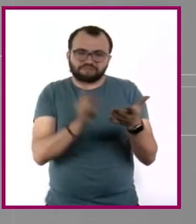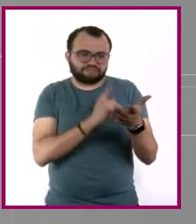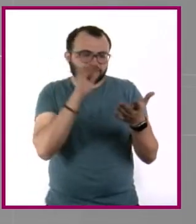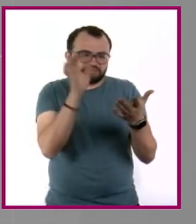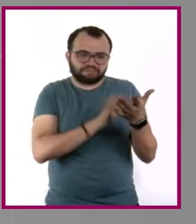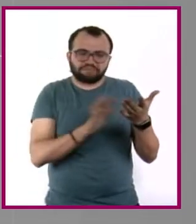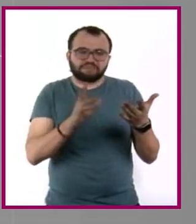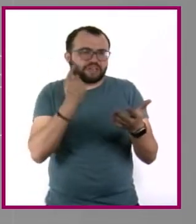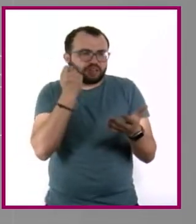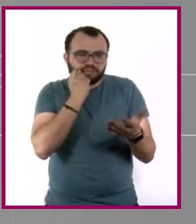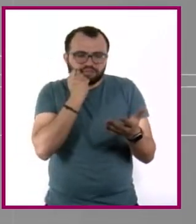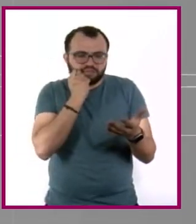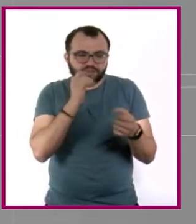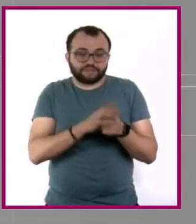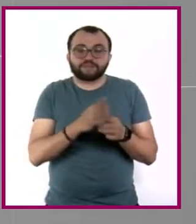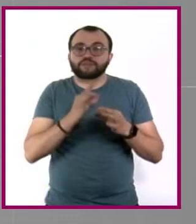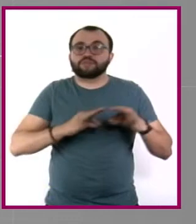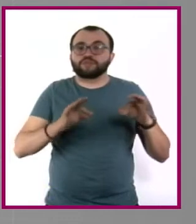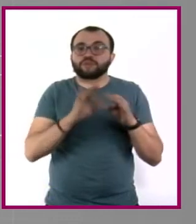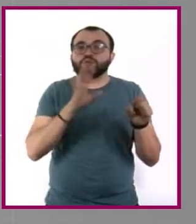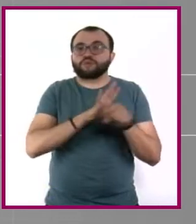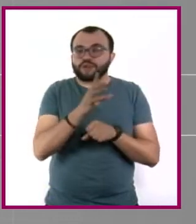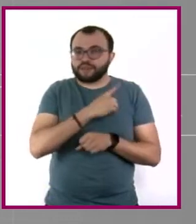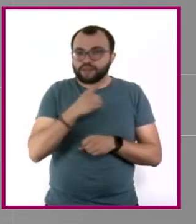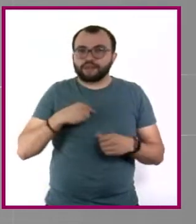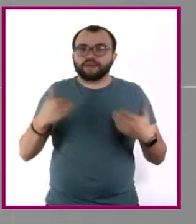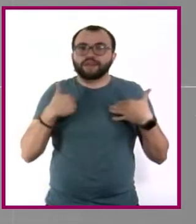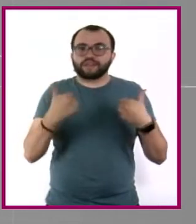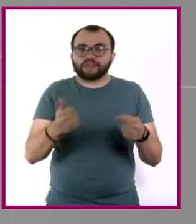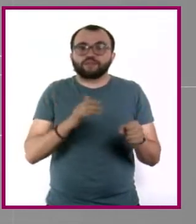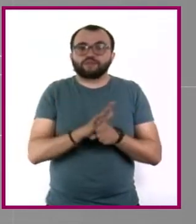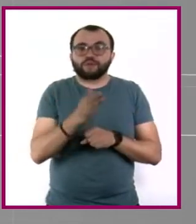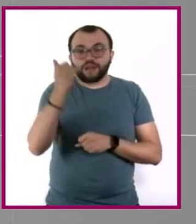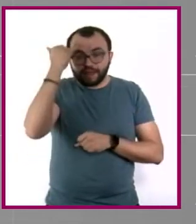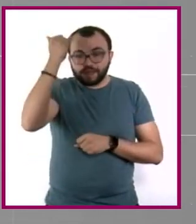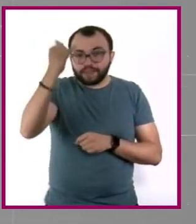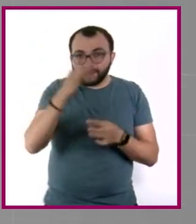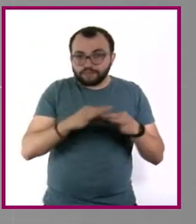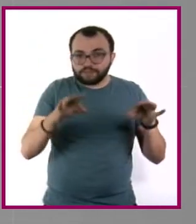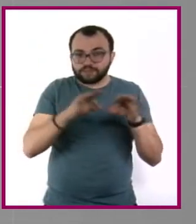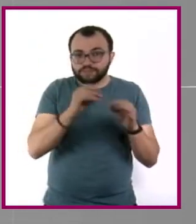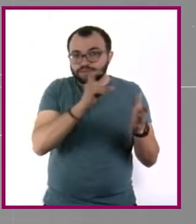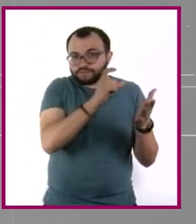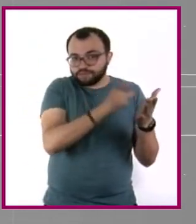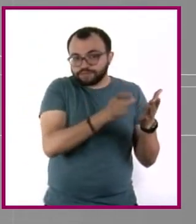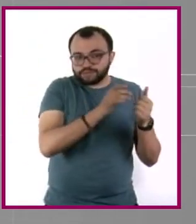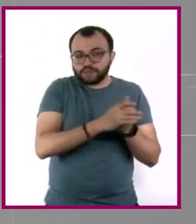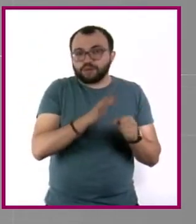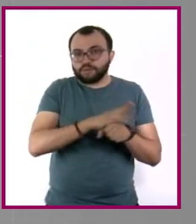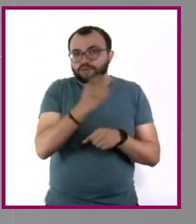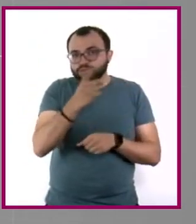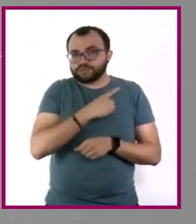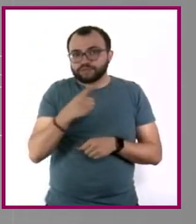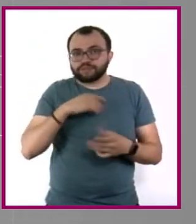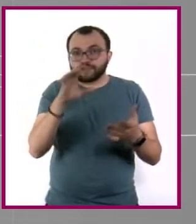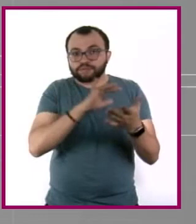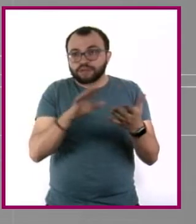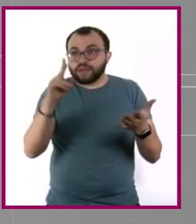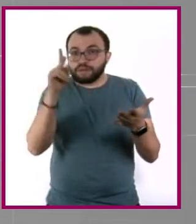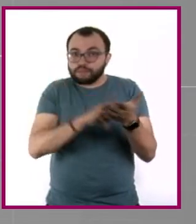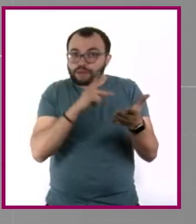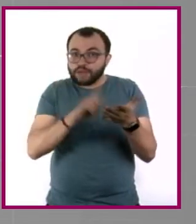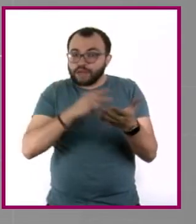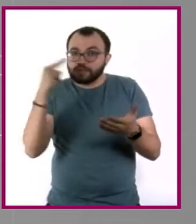la información. Así es. Lo importante es entender las ideas principales del texto. Por eso, si es necesario leerlo varias veces, no te